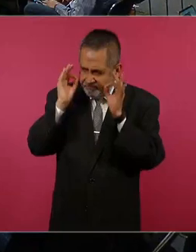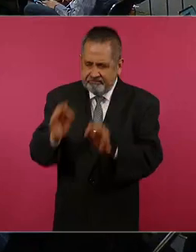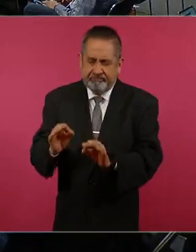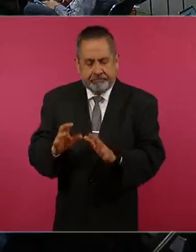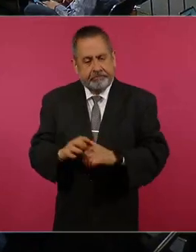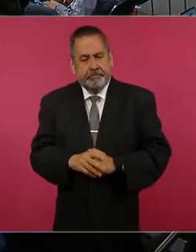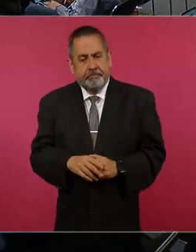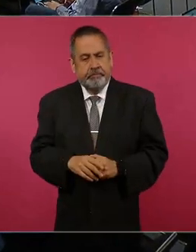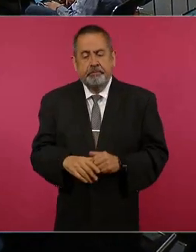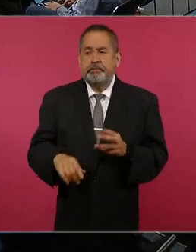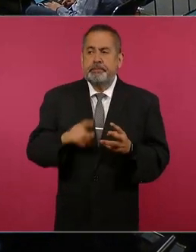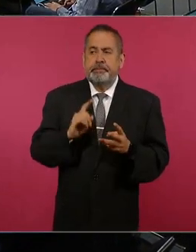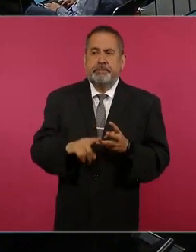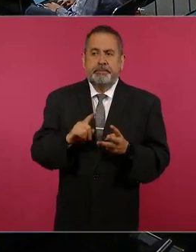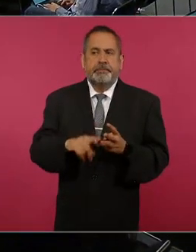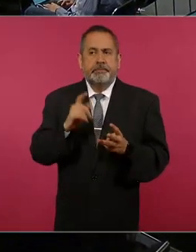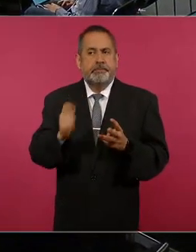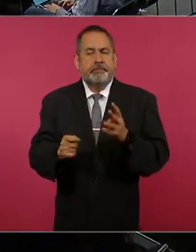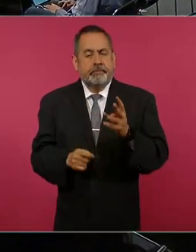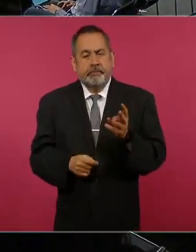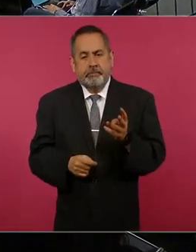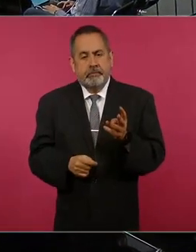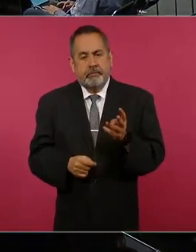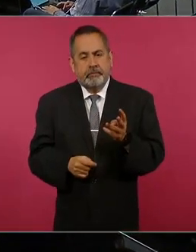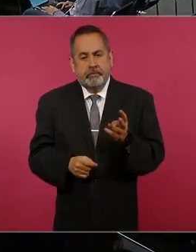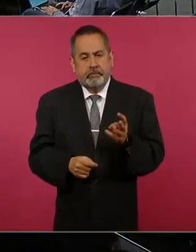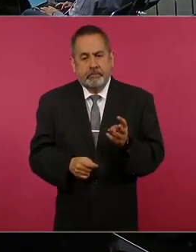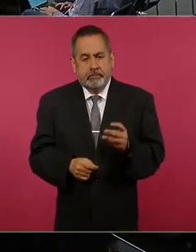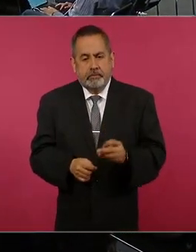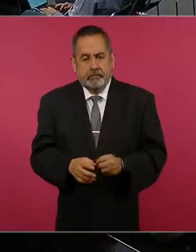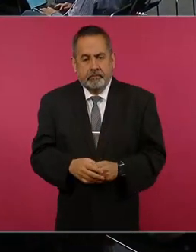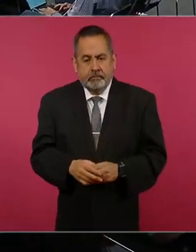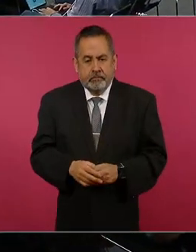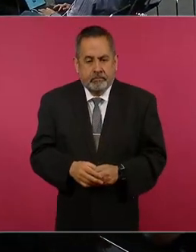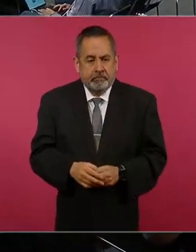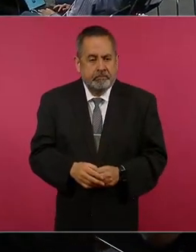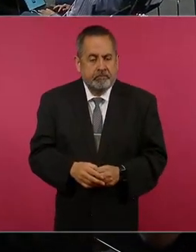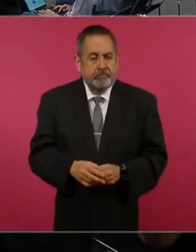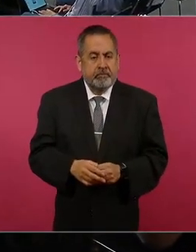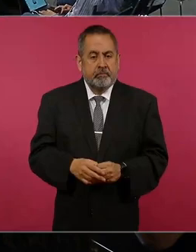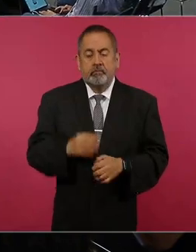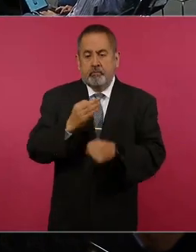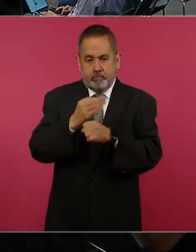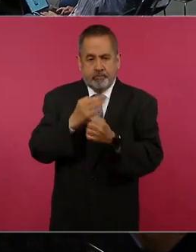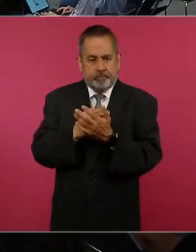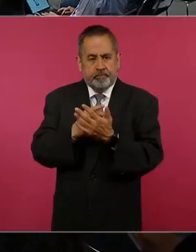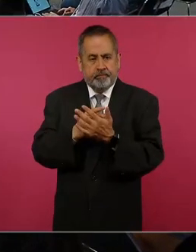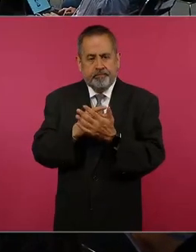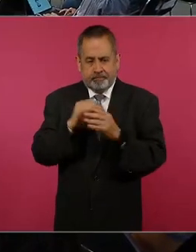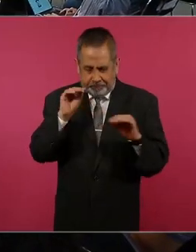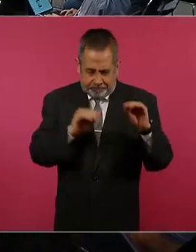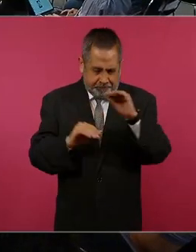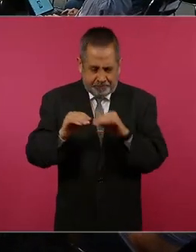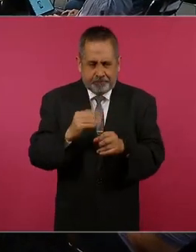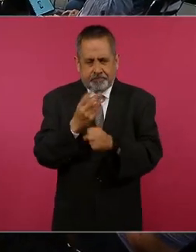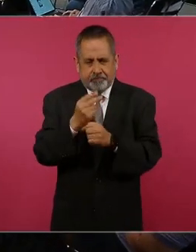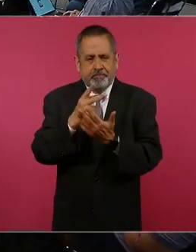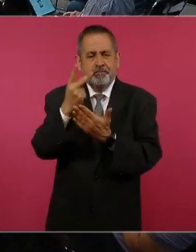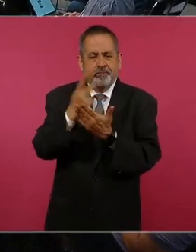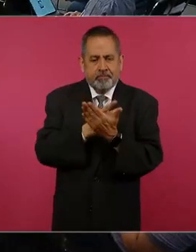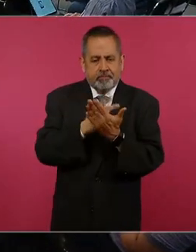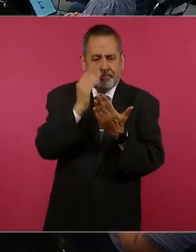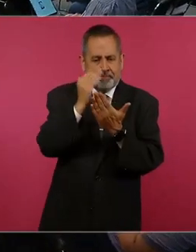Lo tercero es que se está haciendo una reprogramación para